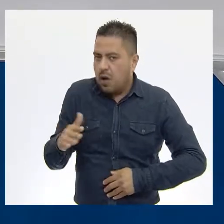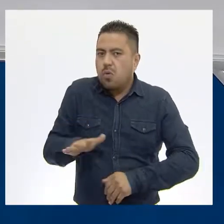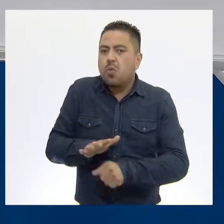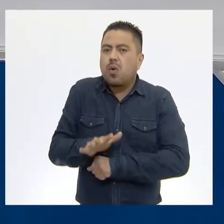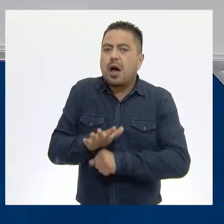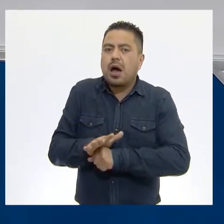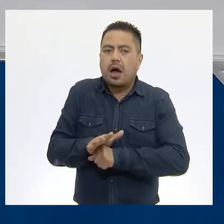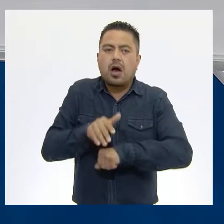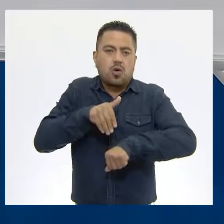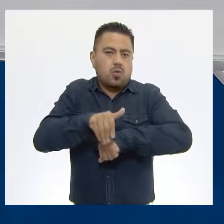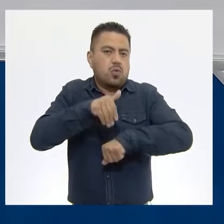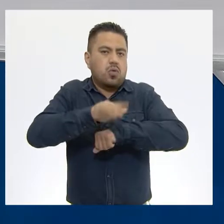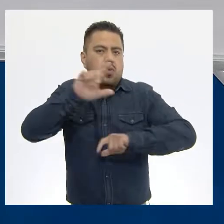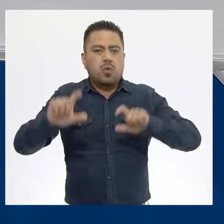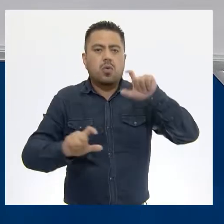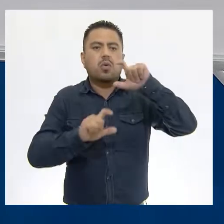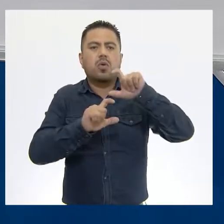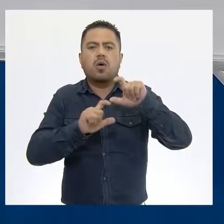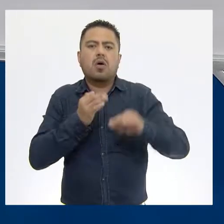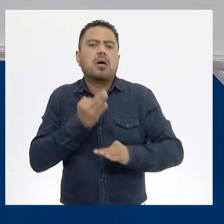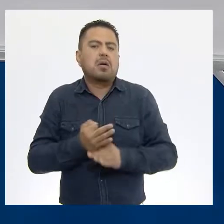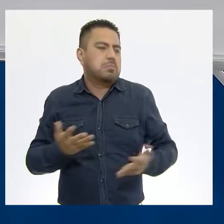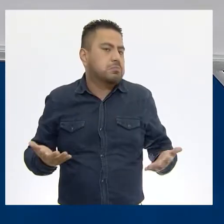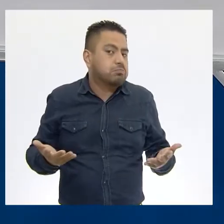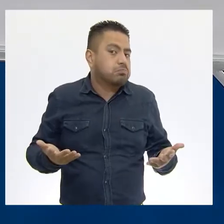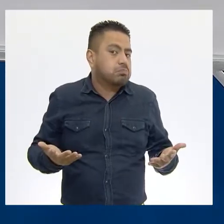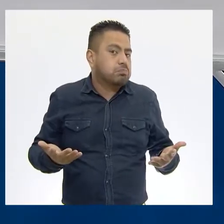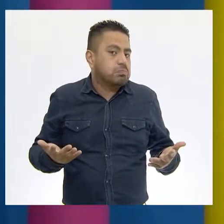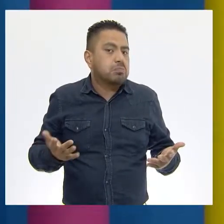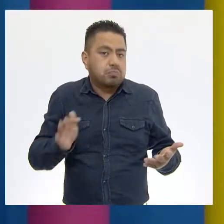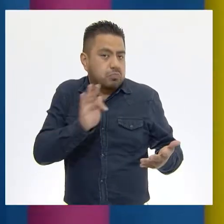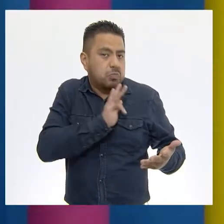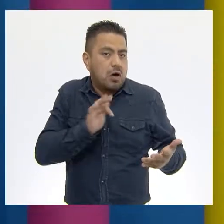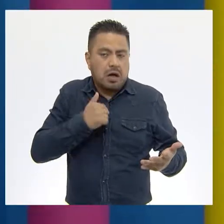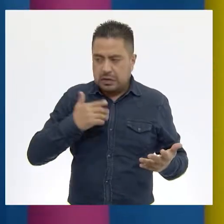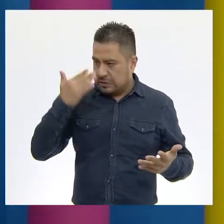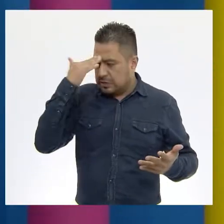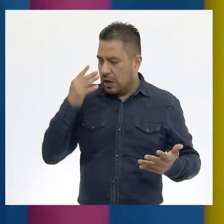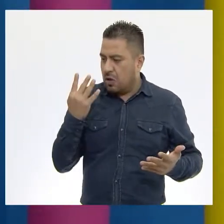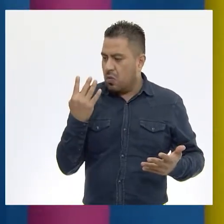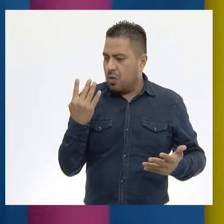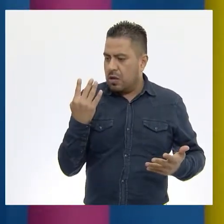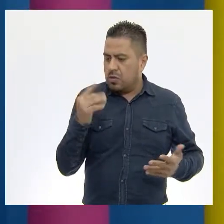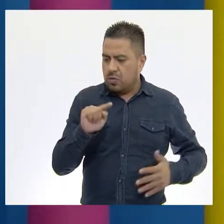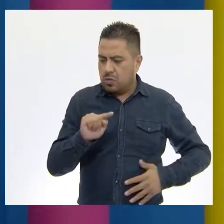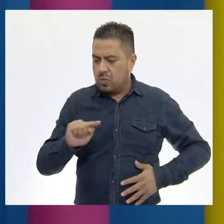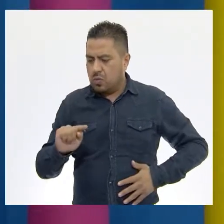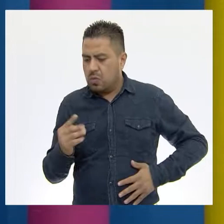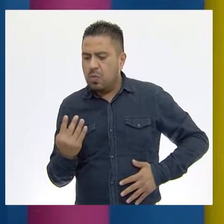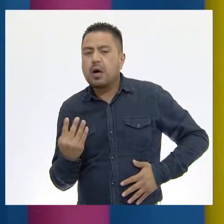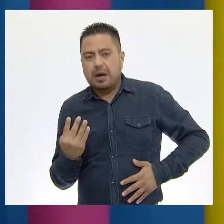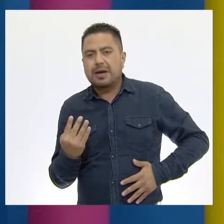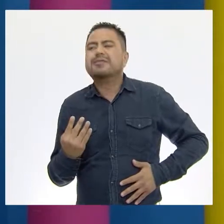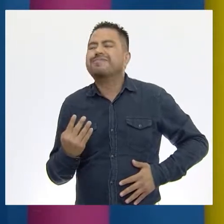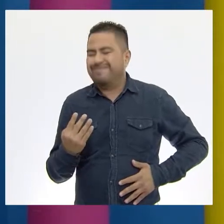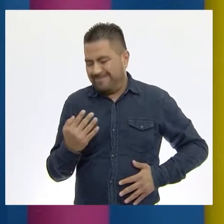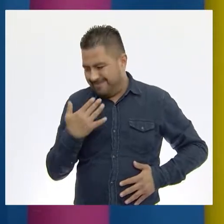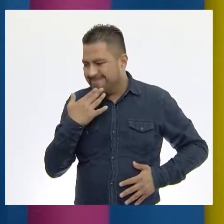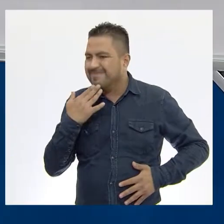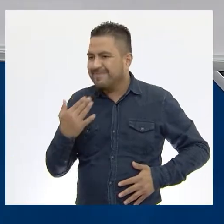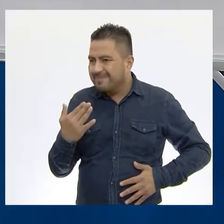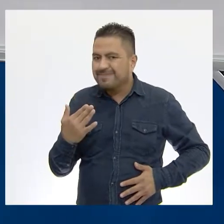es el entero en número fraccionario? Ah, pues podríamos saber que es 4/4. Muy bien.